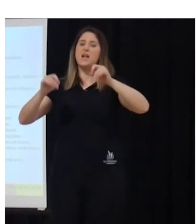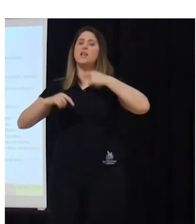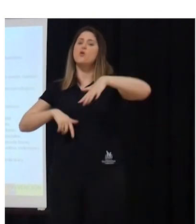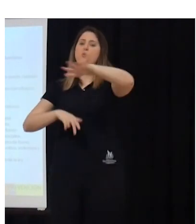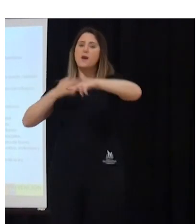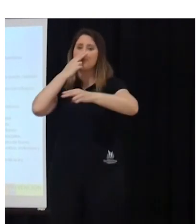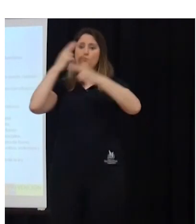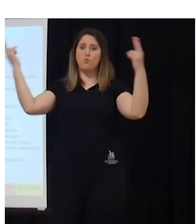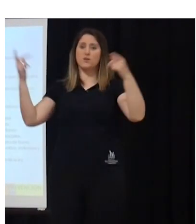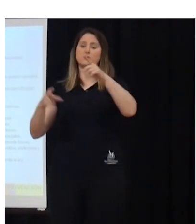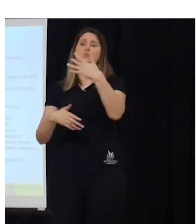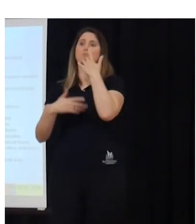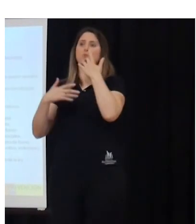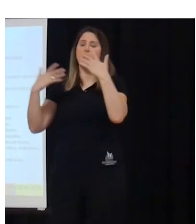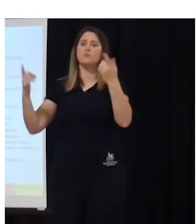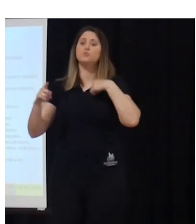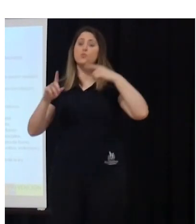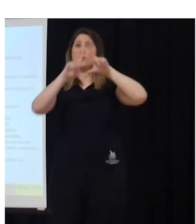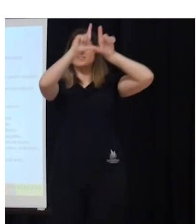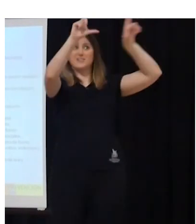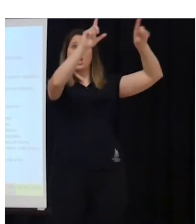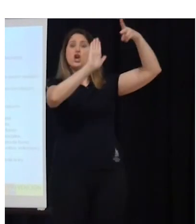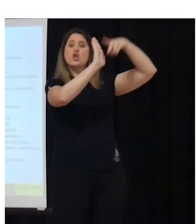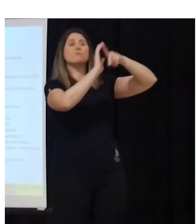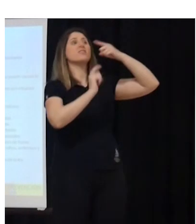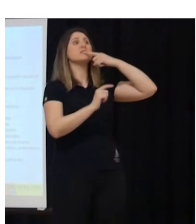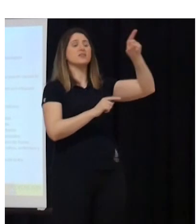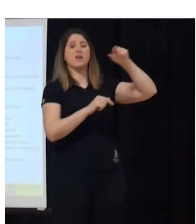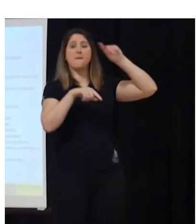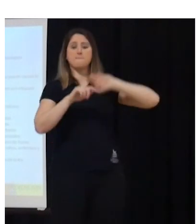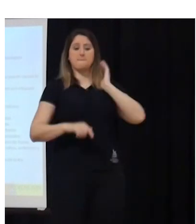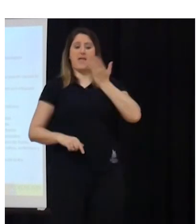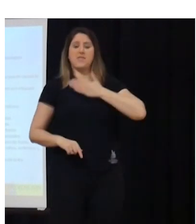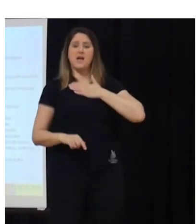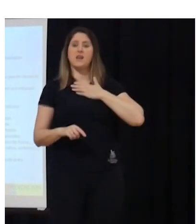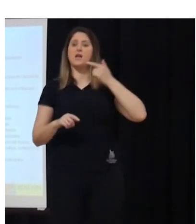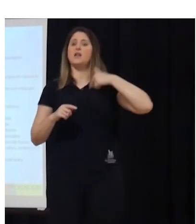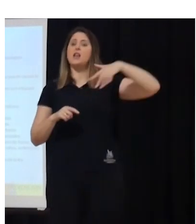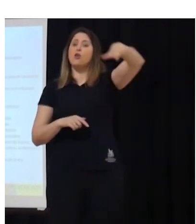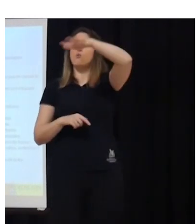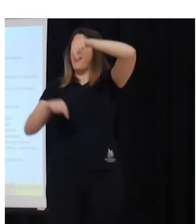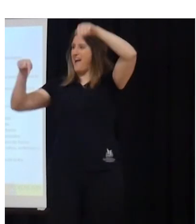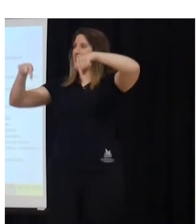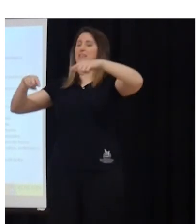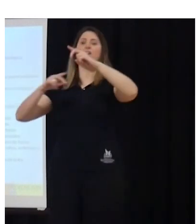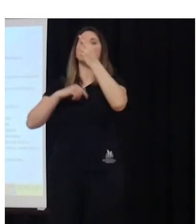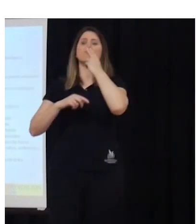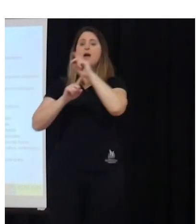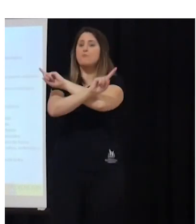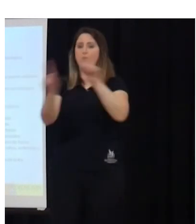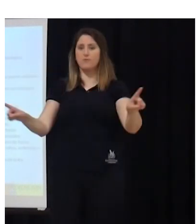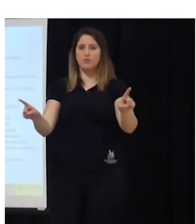públicos. Cuando ustedes encuentren una normativa que dice a partir de mañana en la pérgola no se puede fumar, ya sabemos